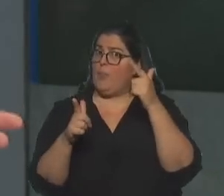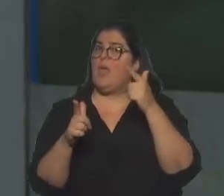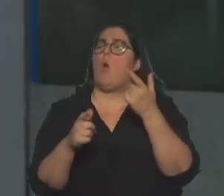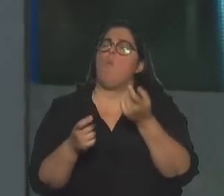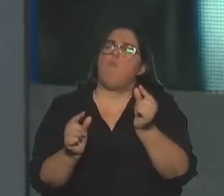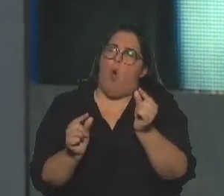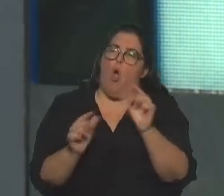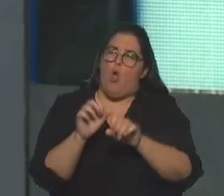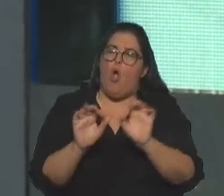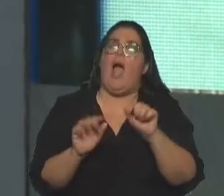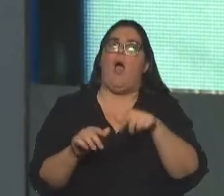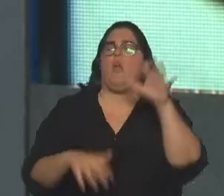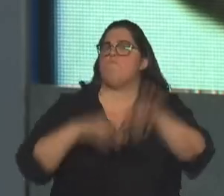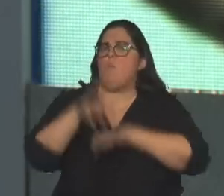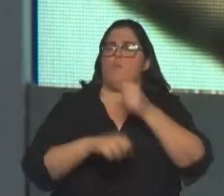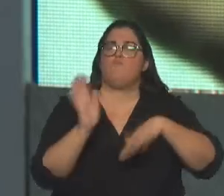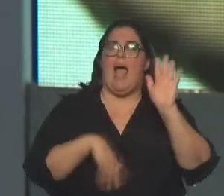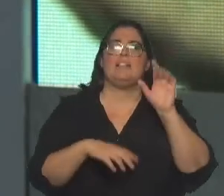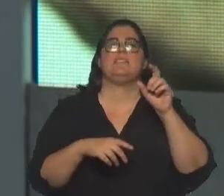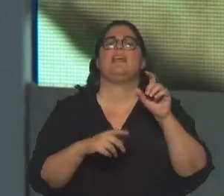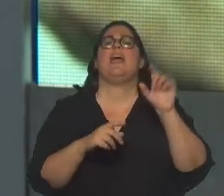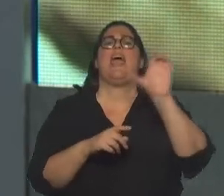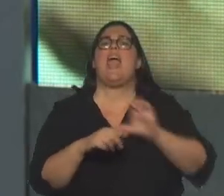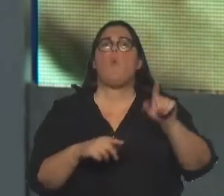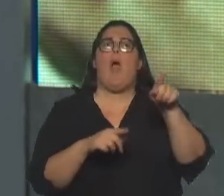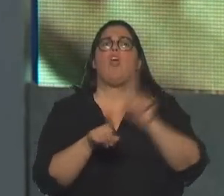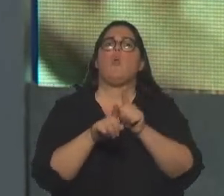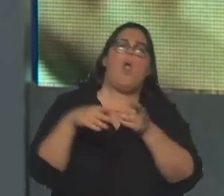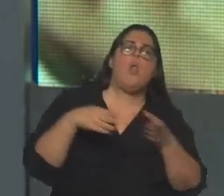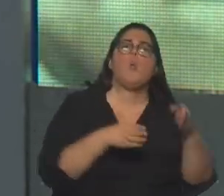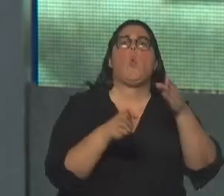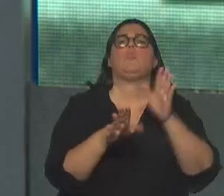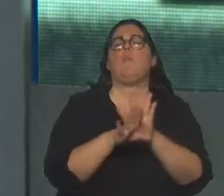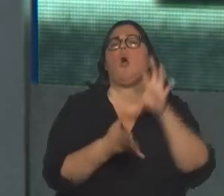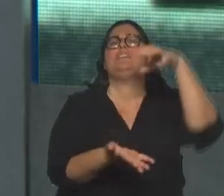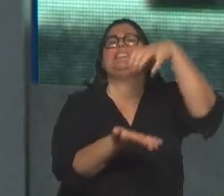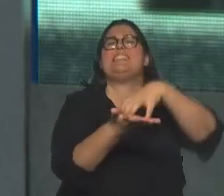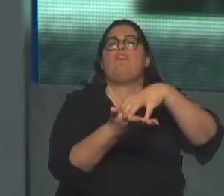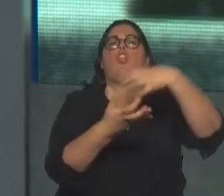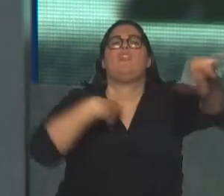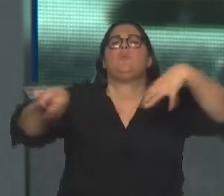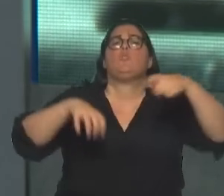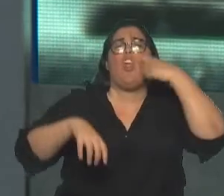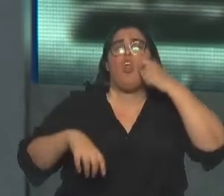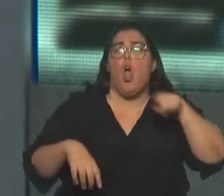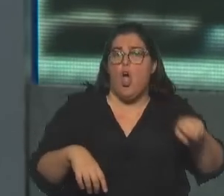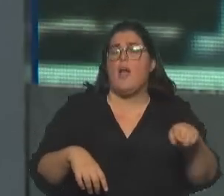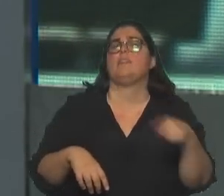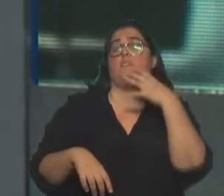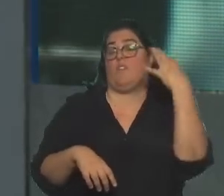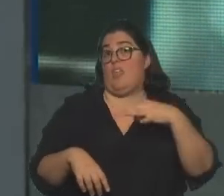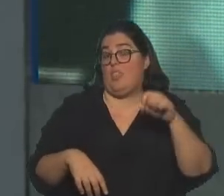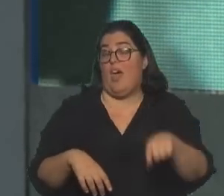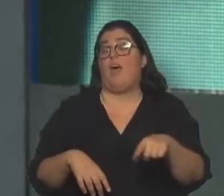relevancia menor, y ahora Ecuador, como ruta de la droga precisamente, o centro de distribución, ahora está teniendo, la